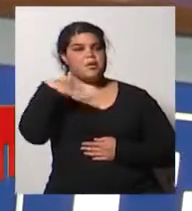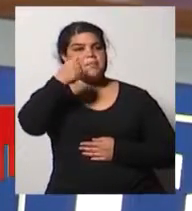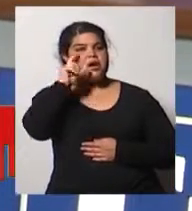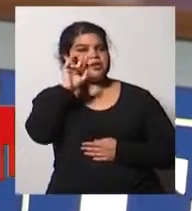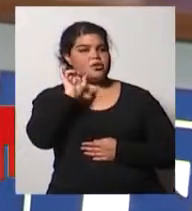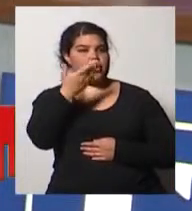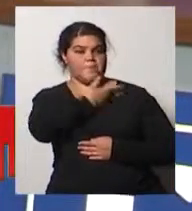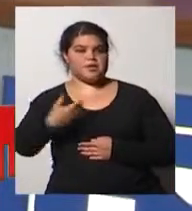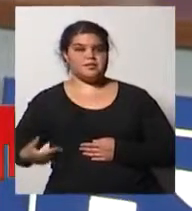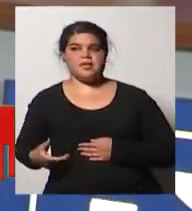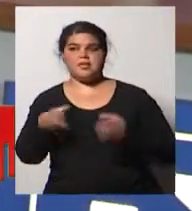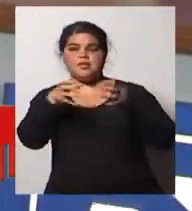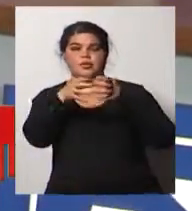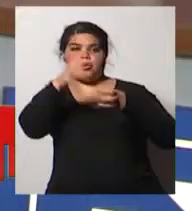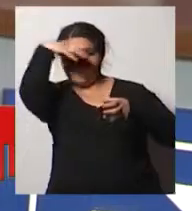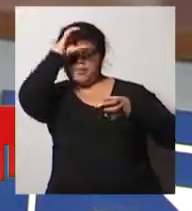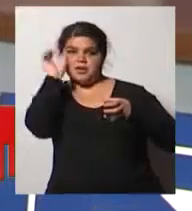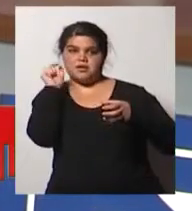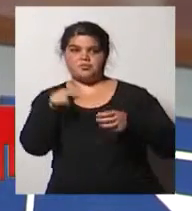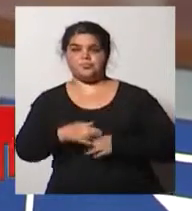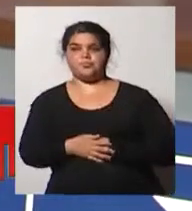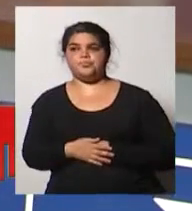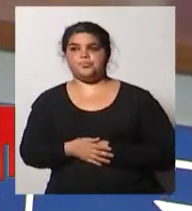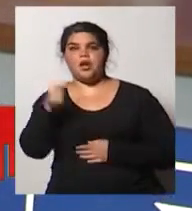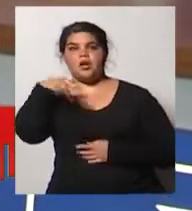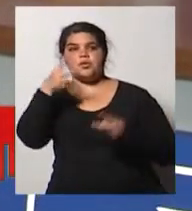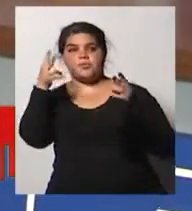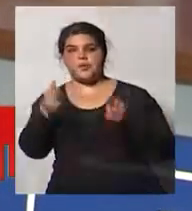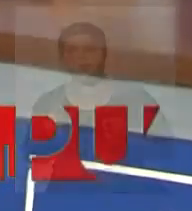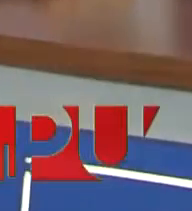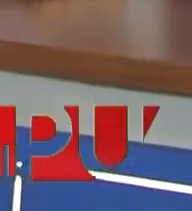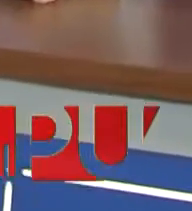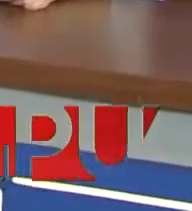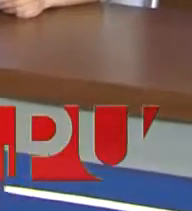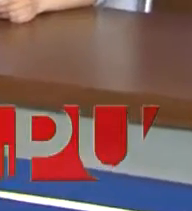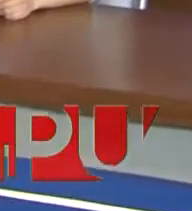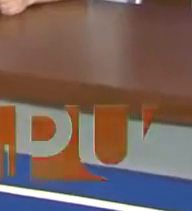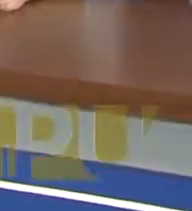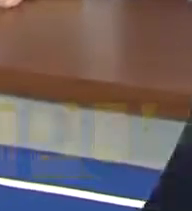presidente de la Cámara Mendocina de Empresas Mineras. Momento de pausa, ya venimos.